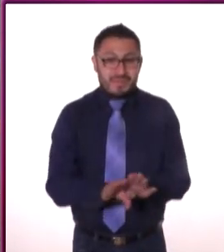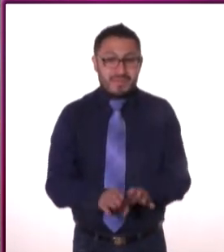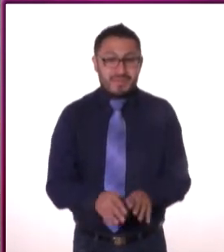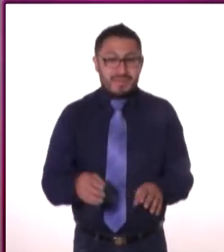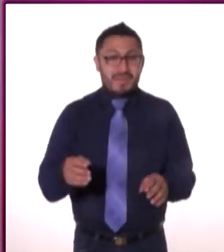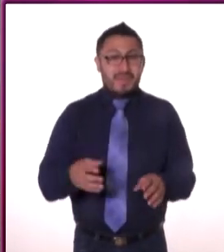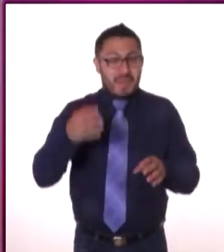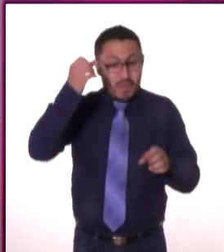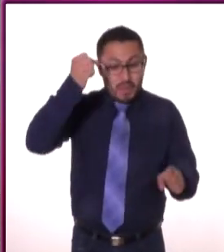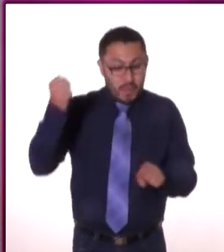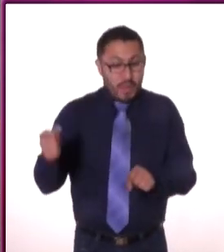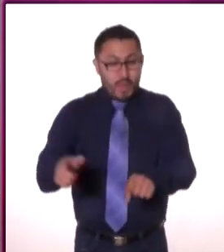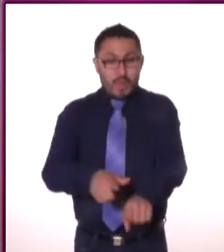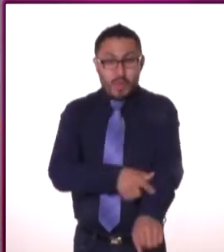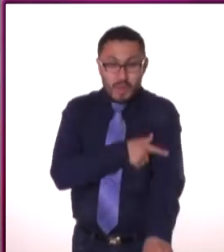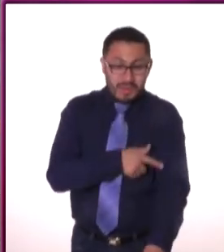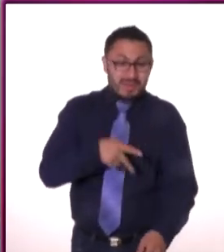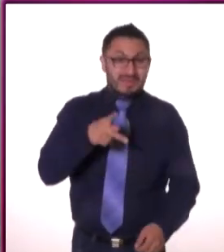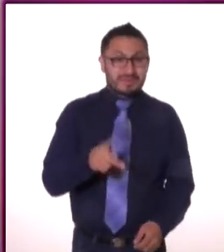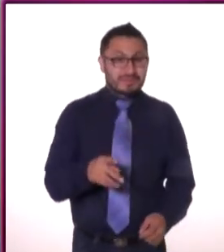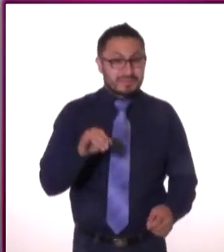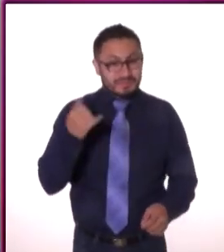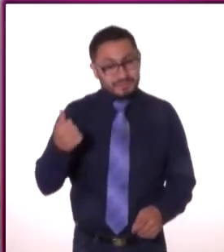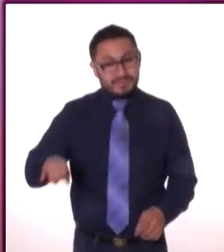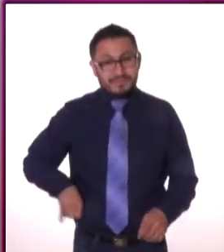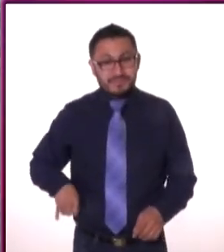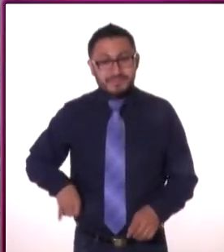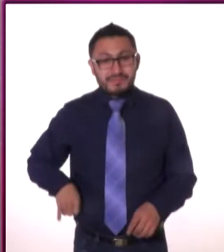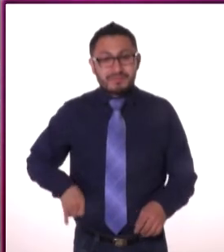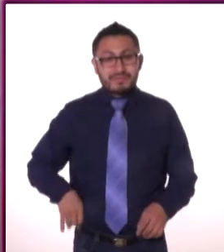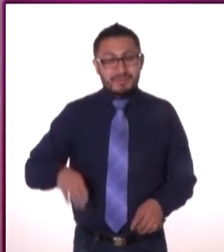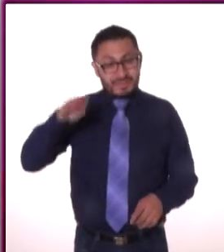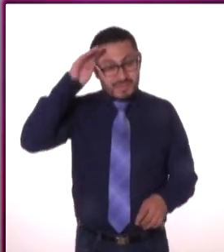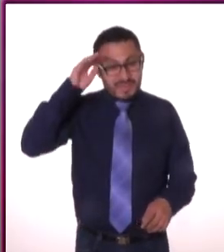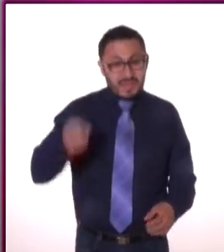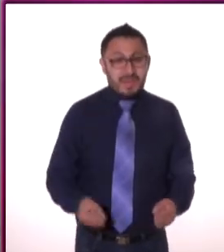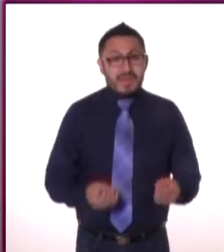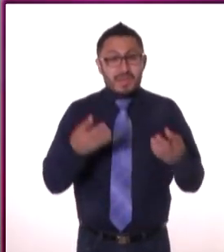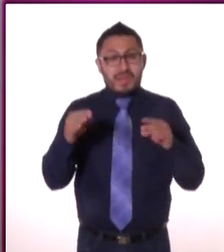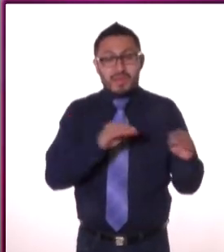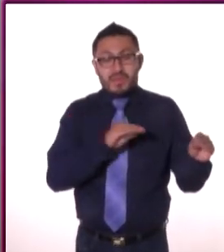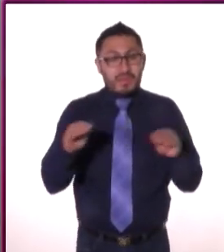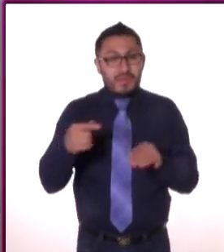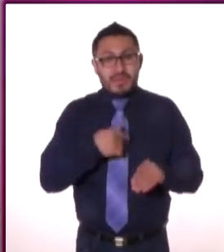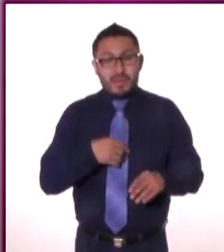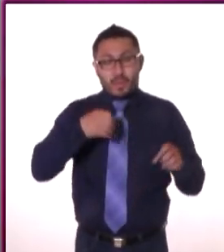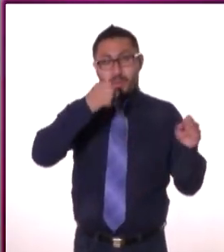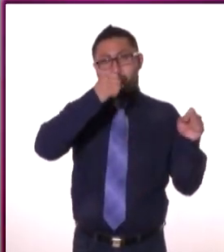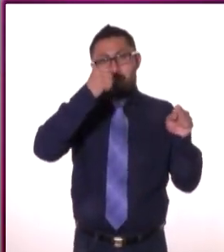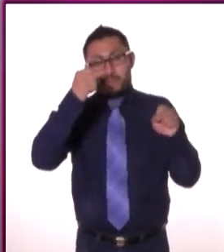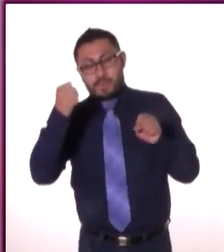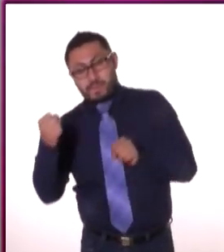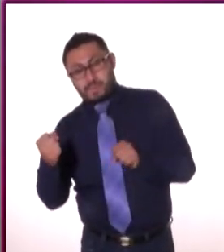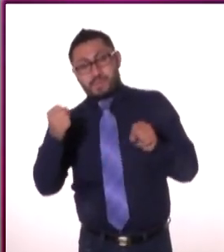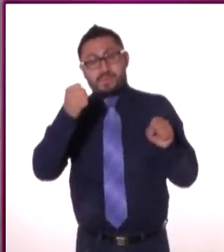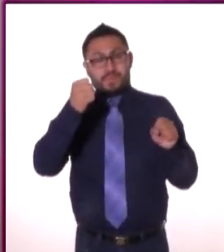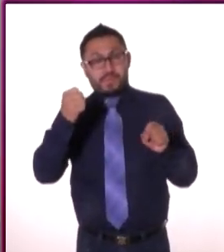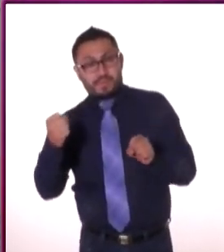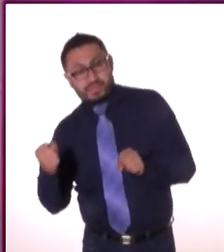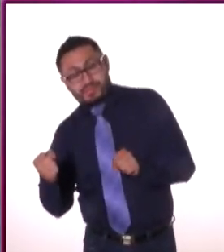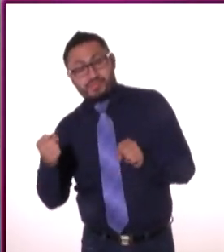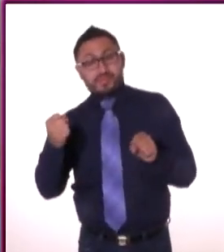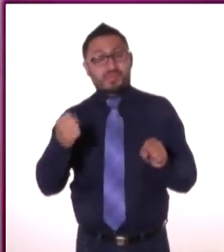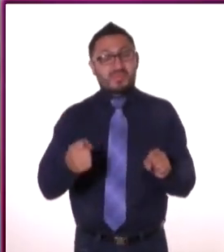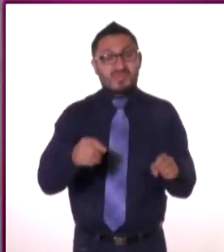como consigue una palanca de ese tamaño. Pero otra cosa interesante sería pensar, bueno, qué tanto tengo que moverme yo empujando en el